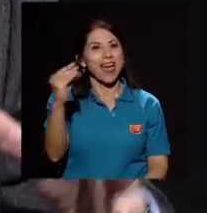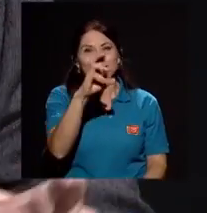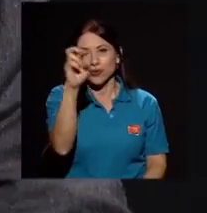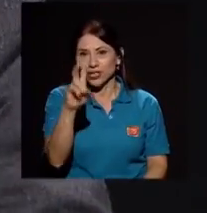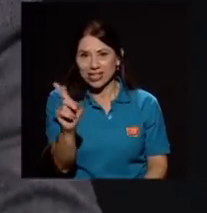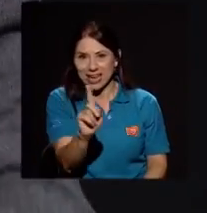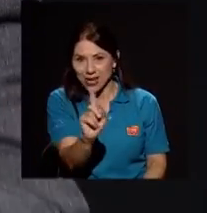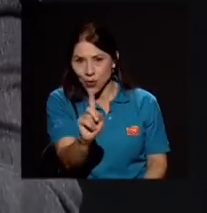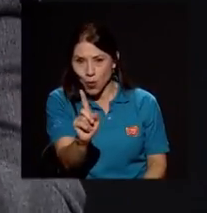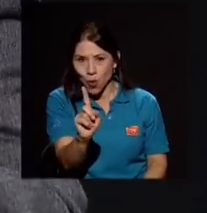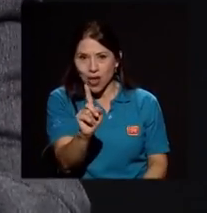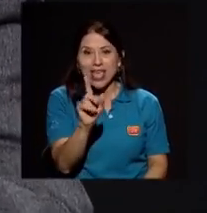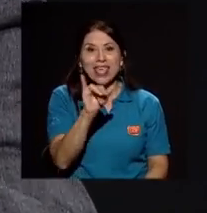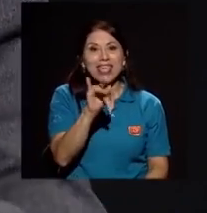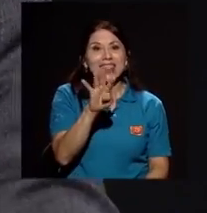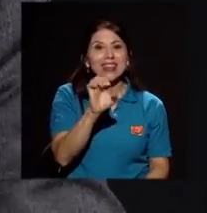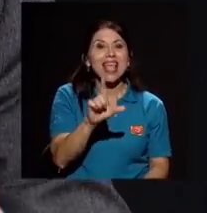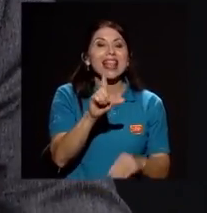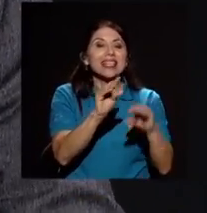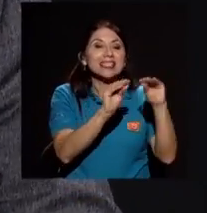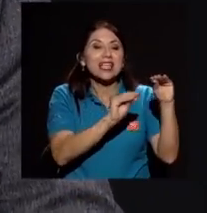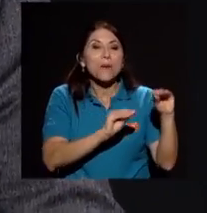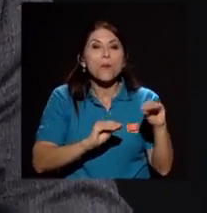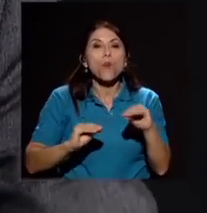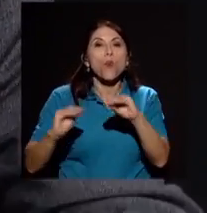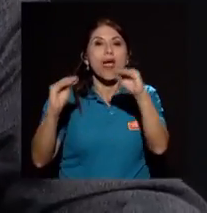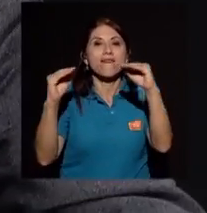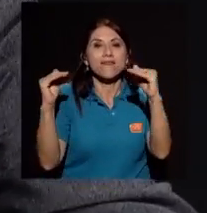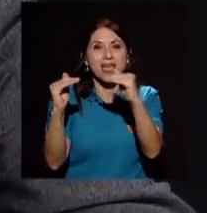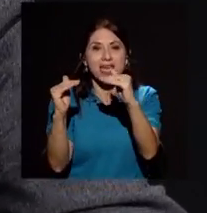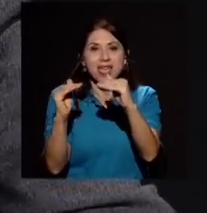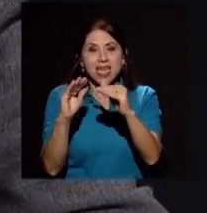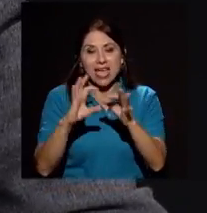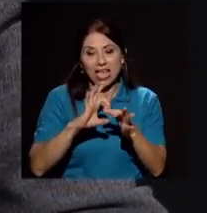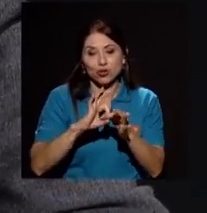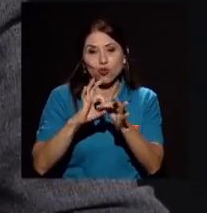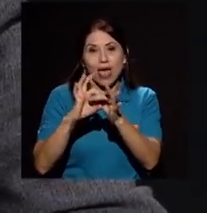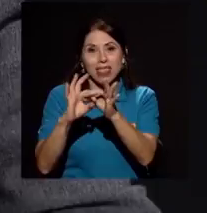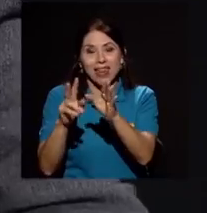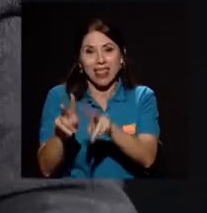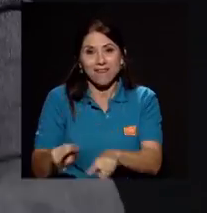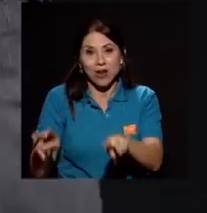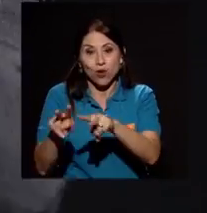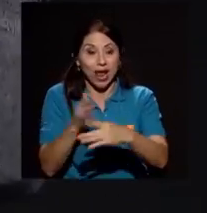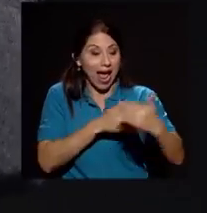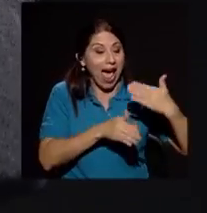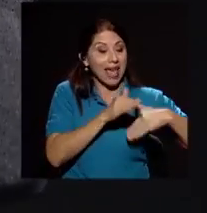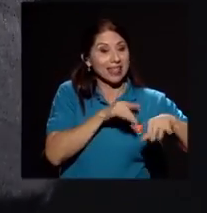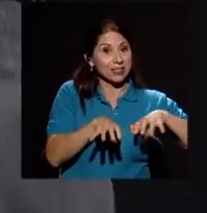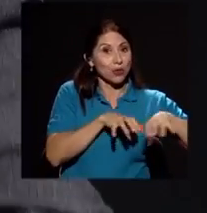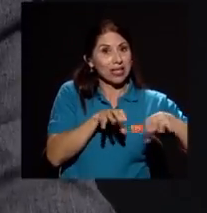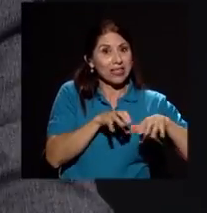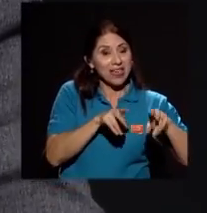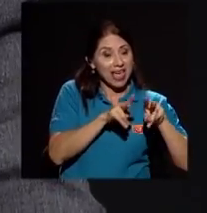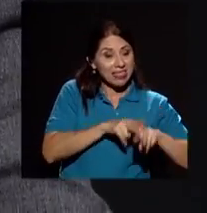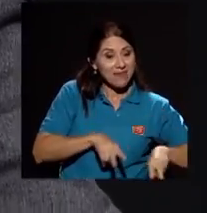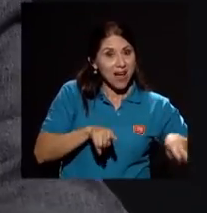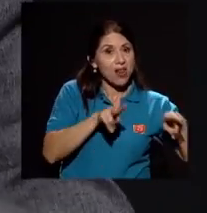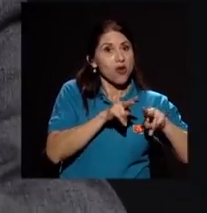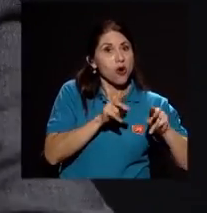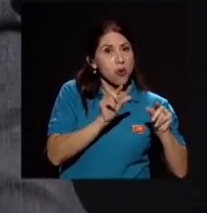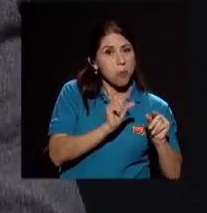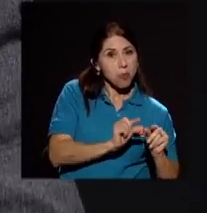que se mueve en su cadena valor de una actividad del relativo poco valor agregado a una actividad de mucho mayor valor agregado